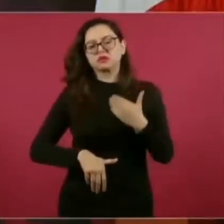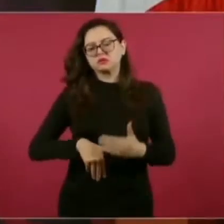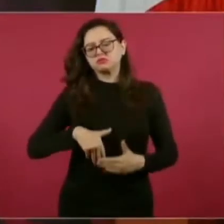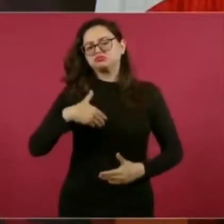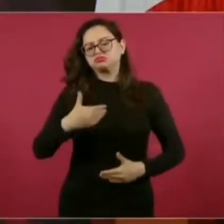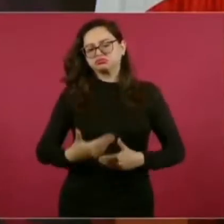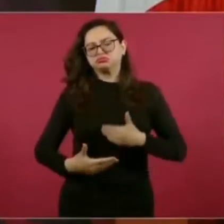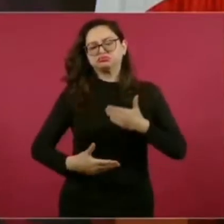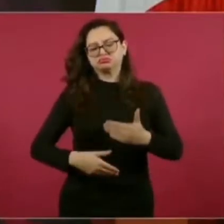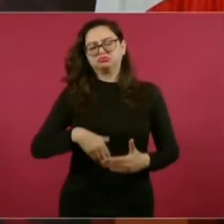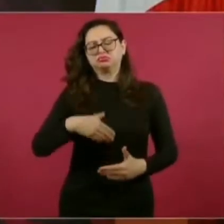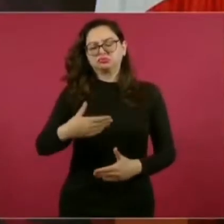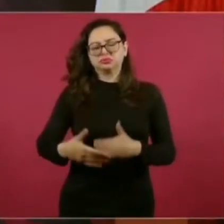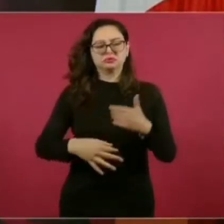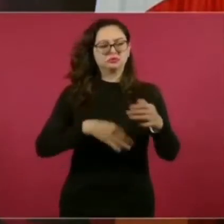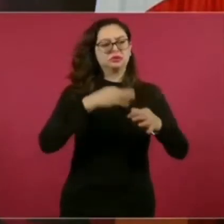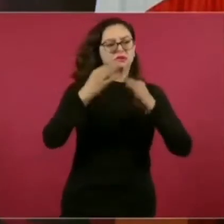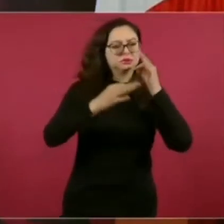esto para los jóvenes.